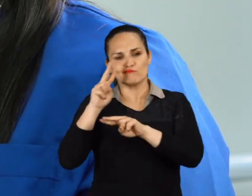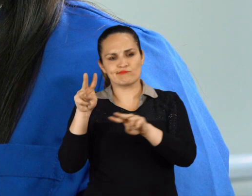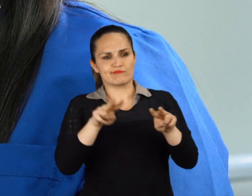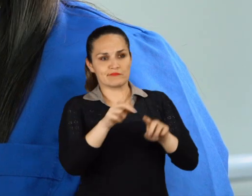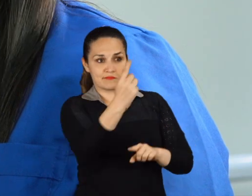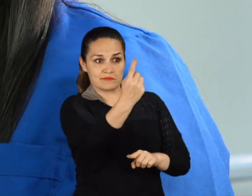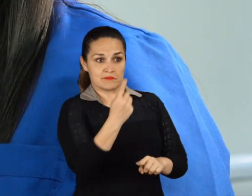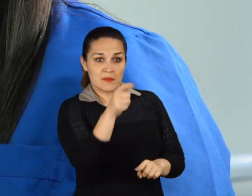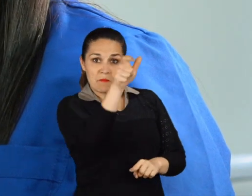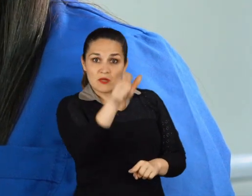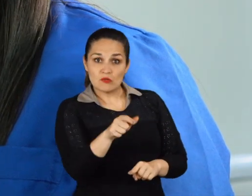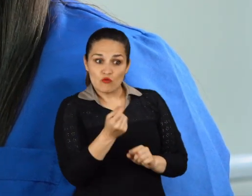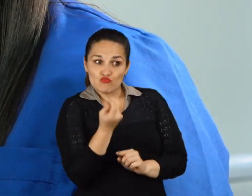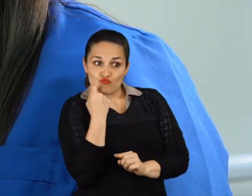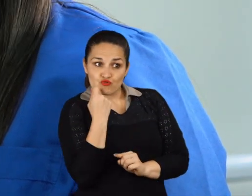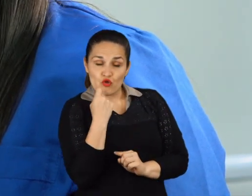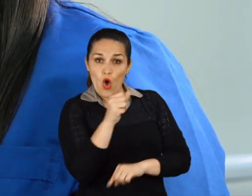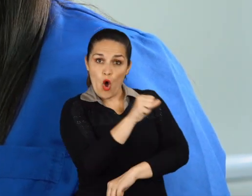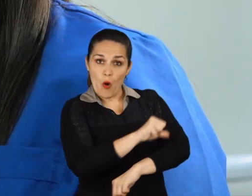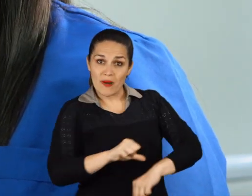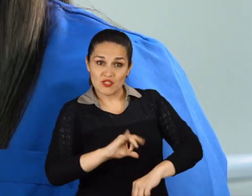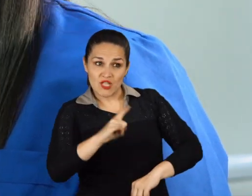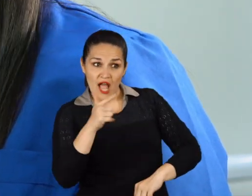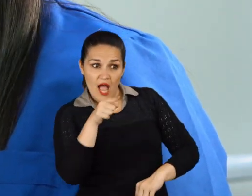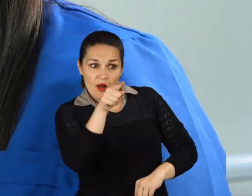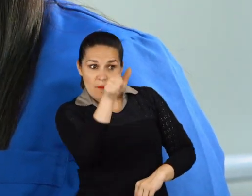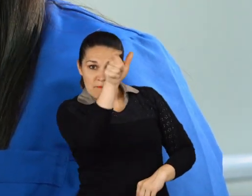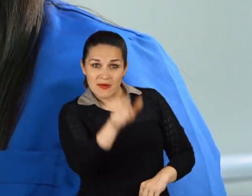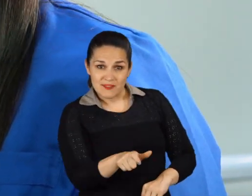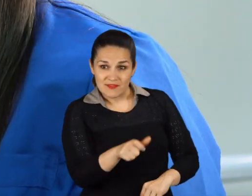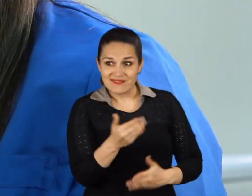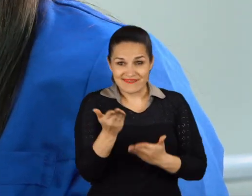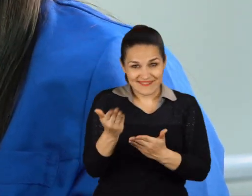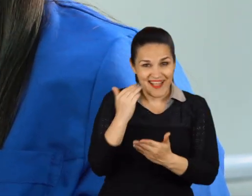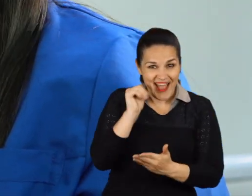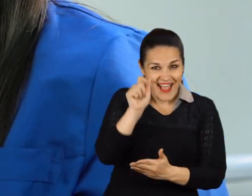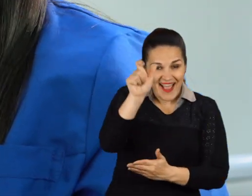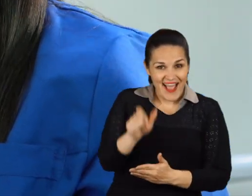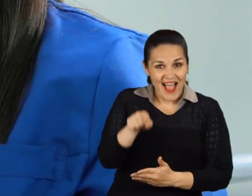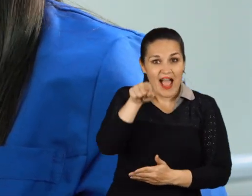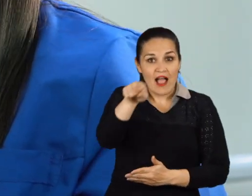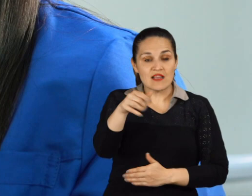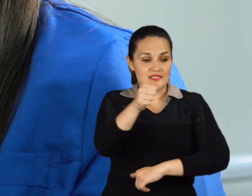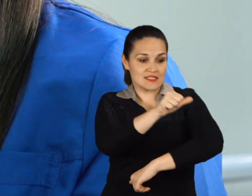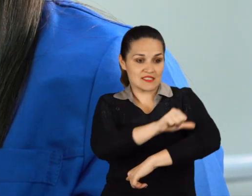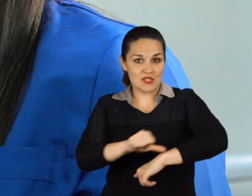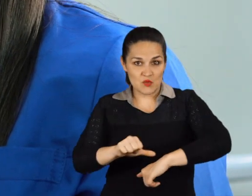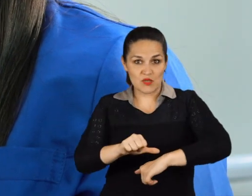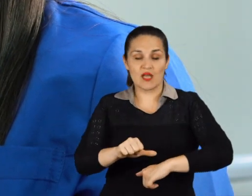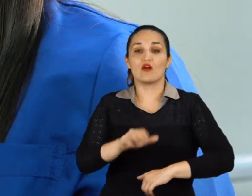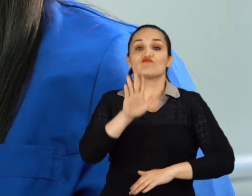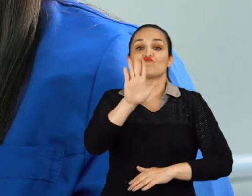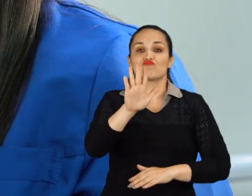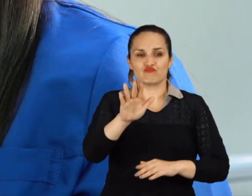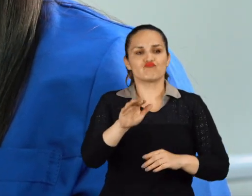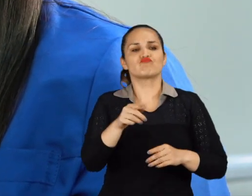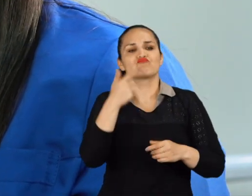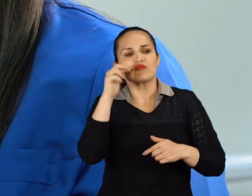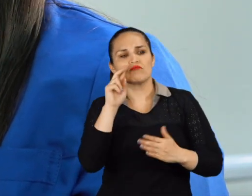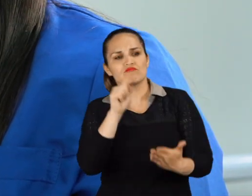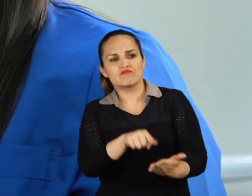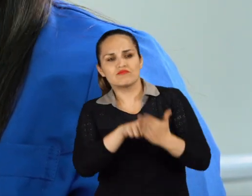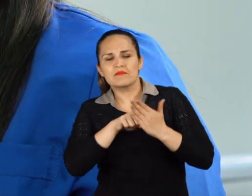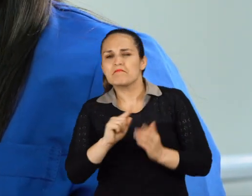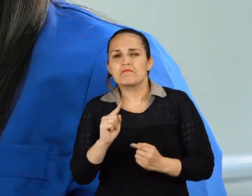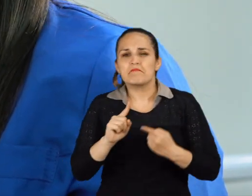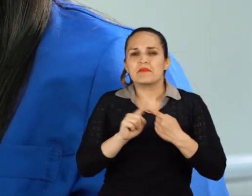encontramos frente a un posoperatorio oncológico, en este caso de la paciente con cirugía de salvamento de una extremidad, lo